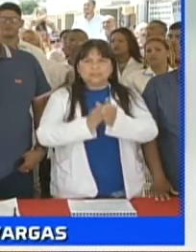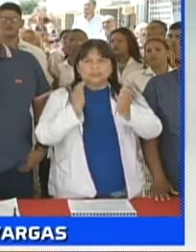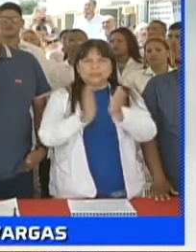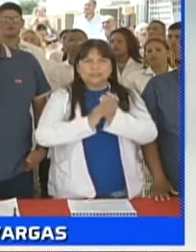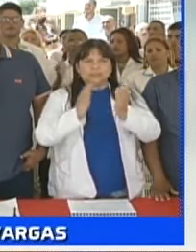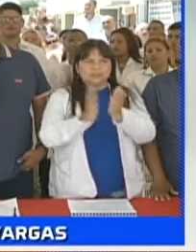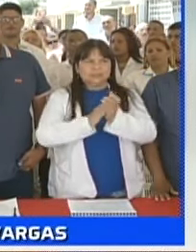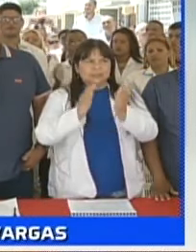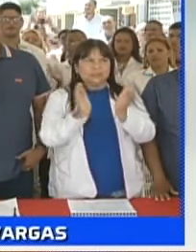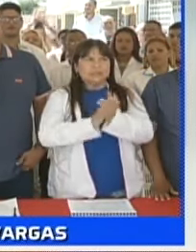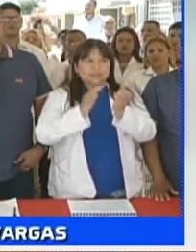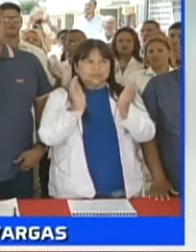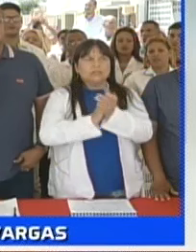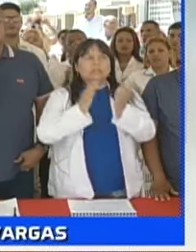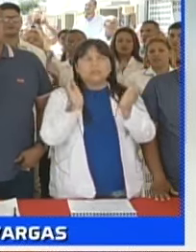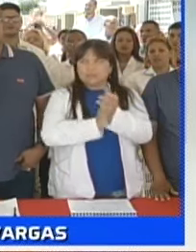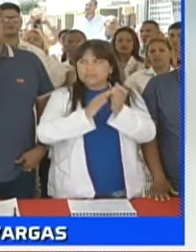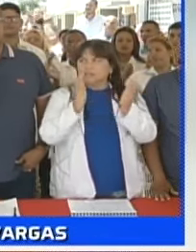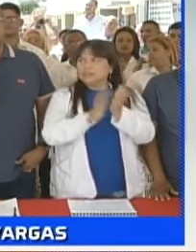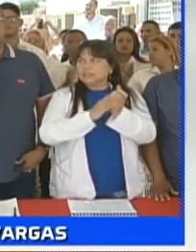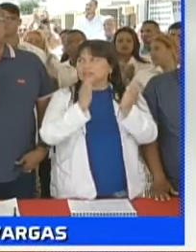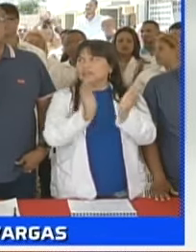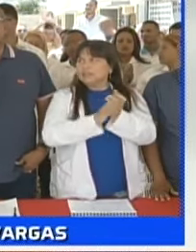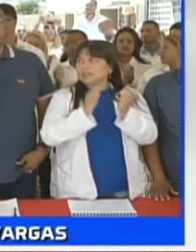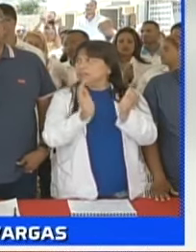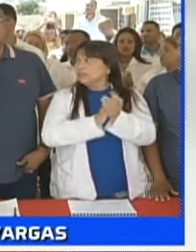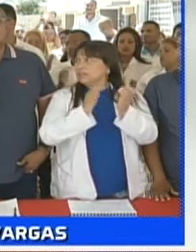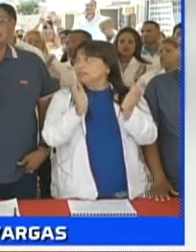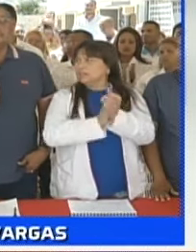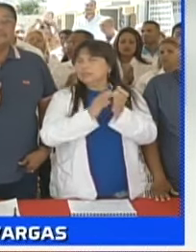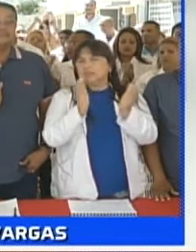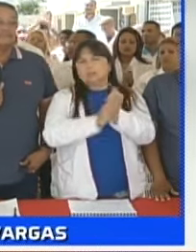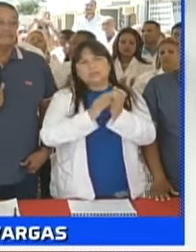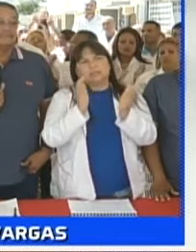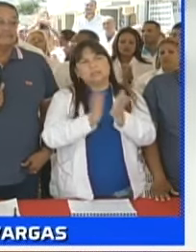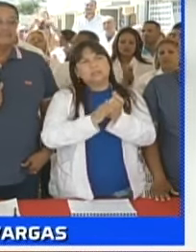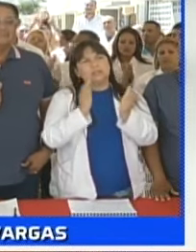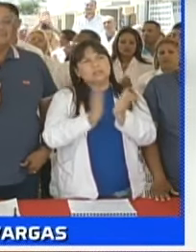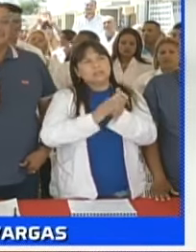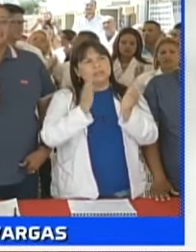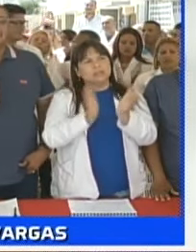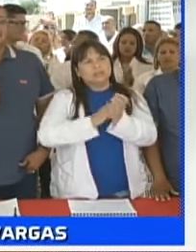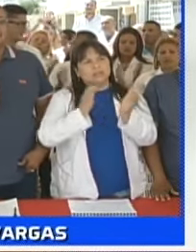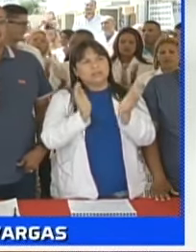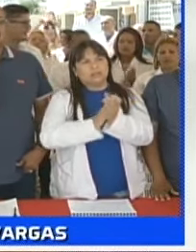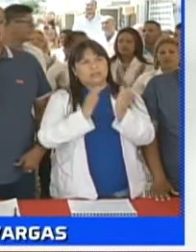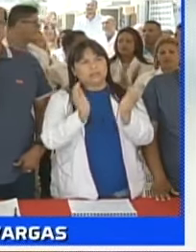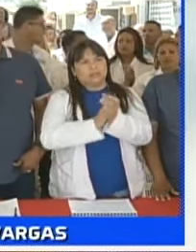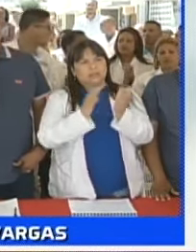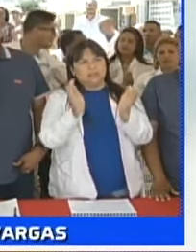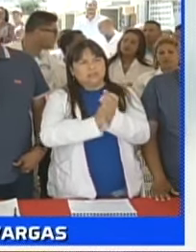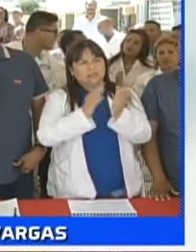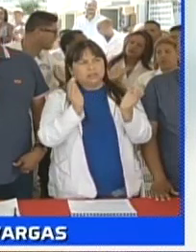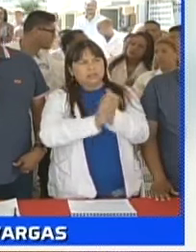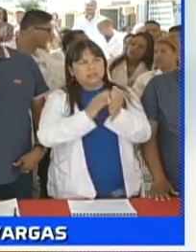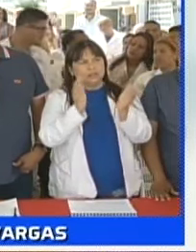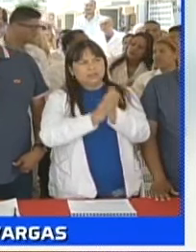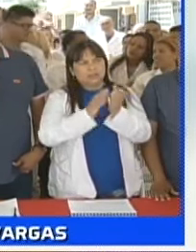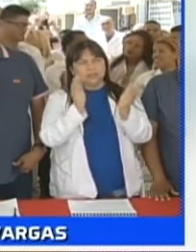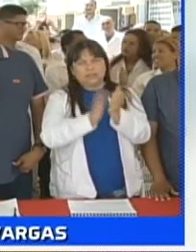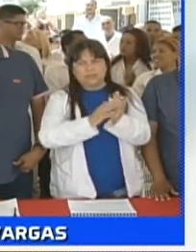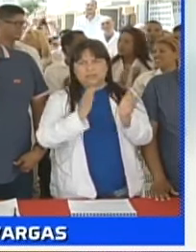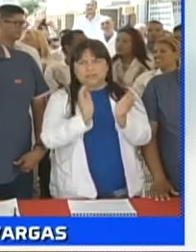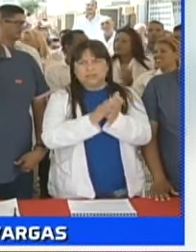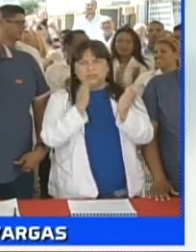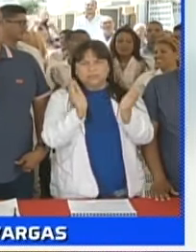Y van a proceder a inaugurar un consultorio popular de barrio adentro, allá en el sector La Llovizna,